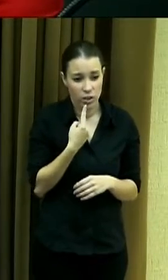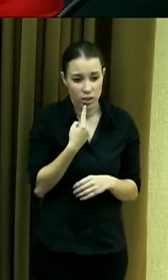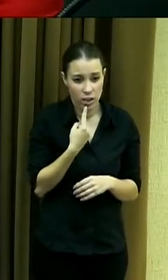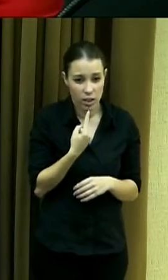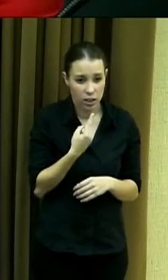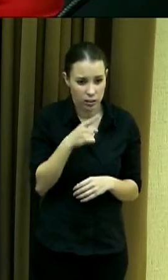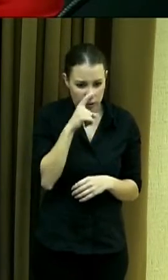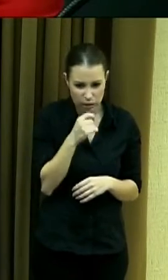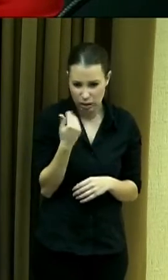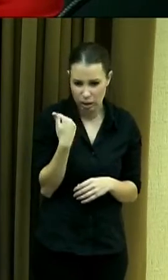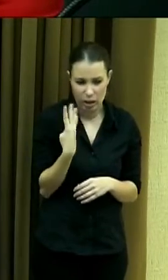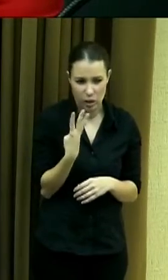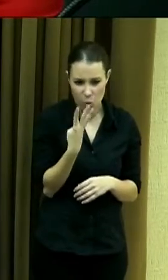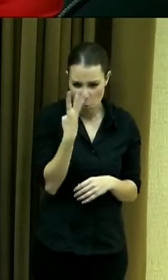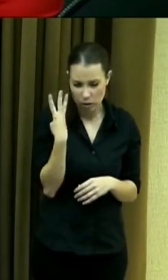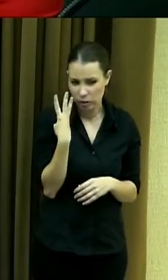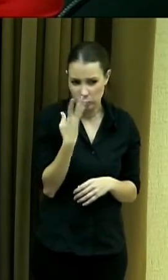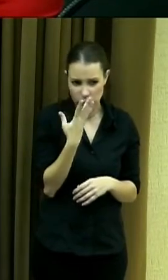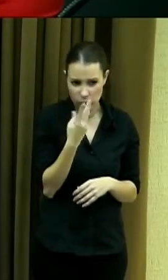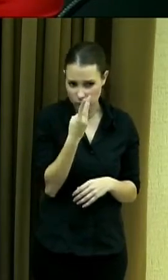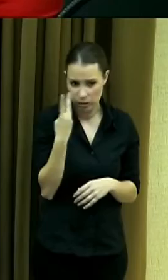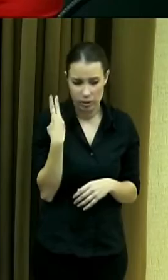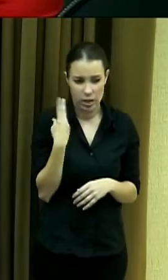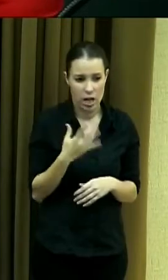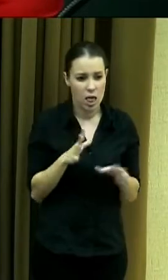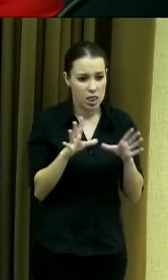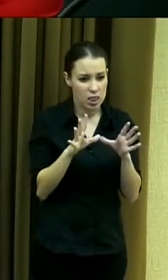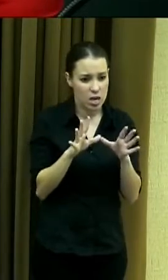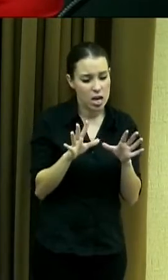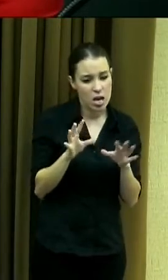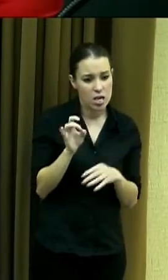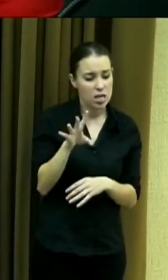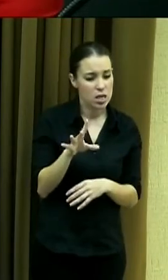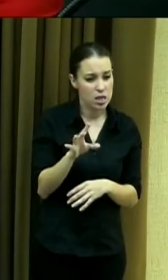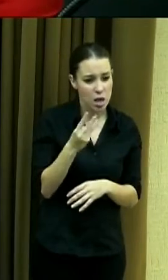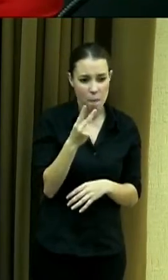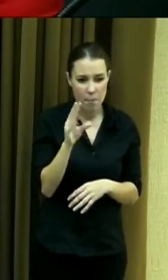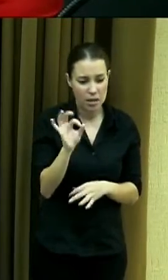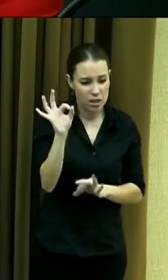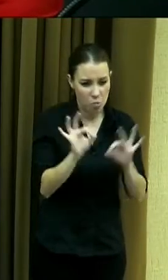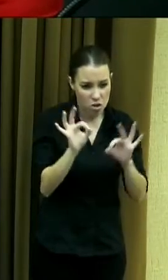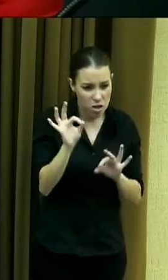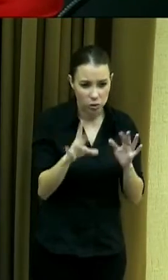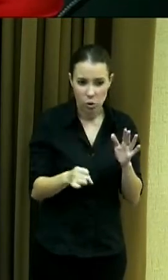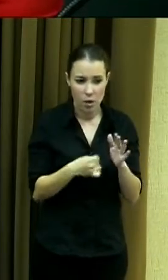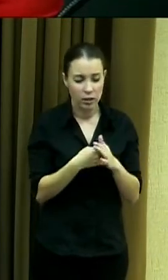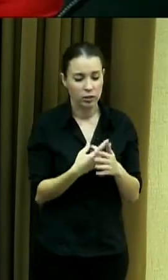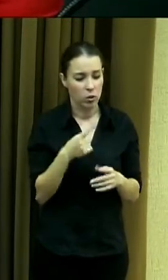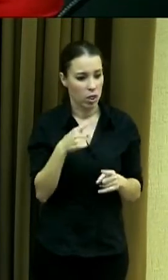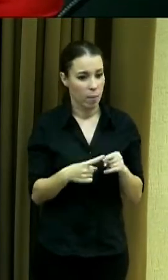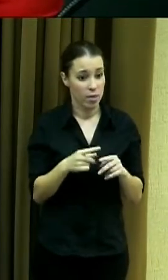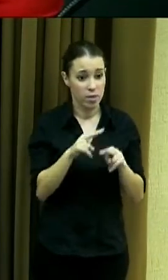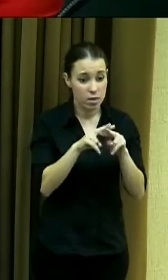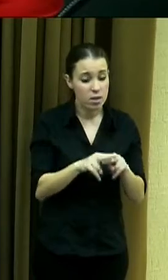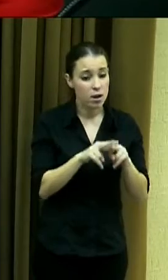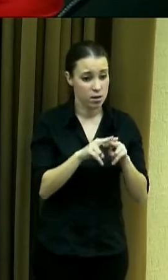pocos años, 3, 4 años nada más, que no más del 10, 15, 20% como mucho, según hiciera las revisiones o según